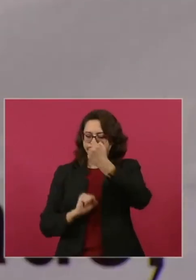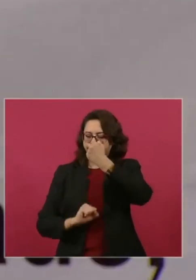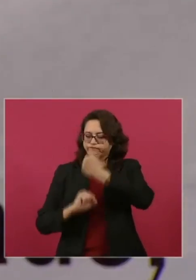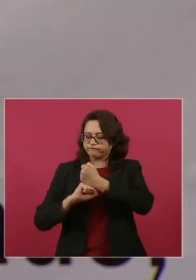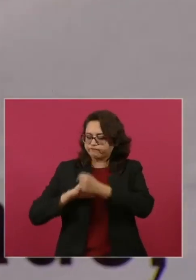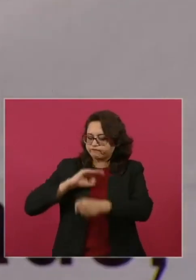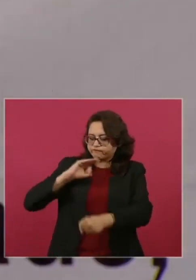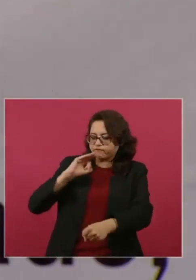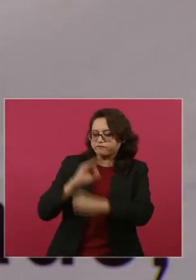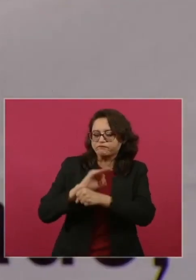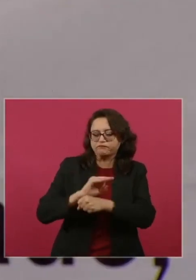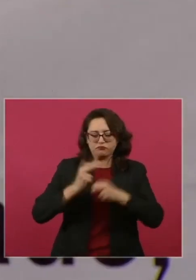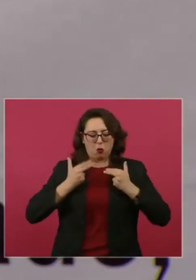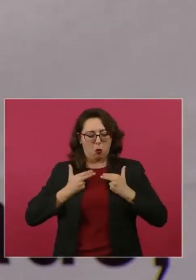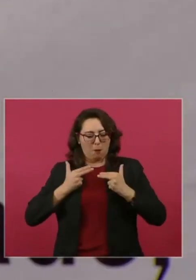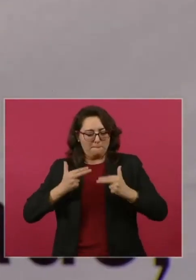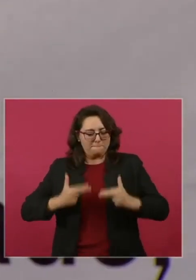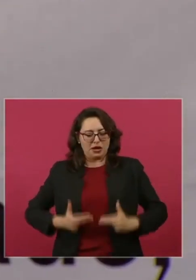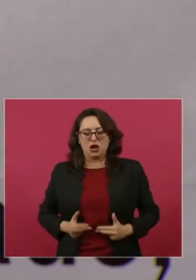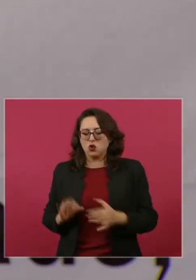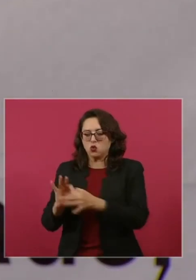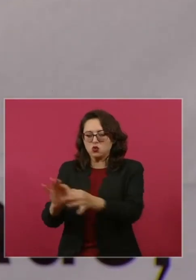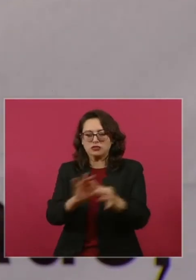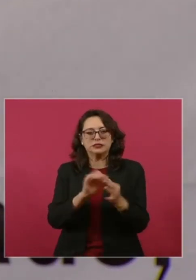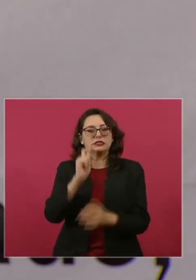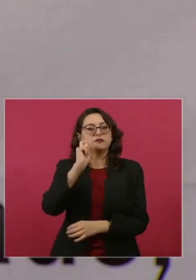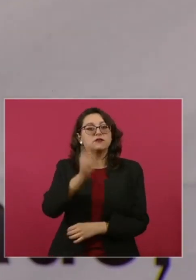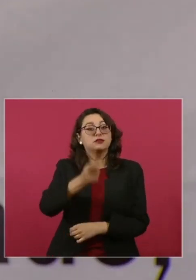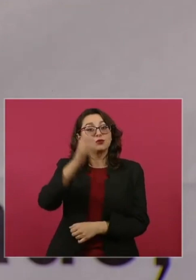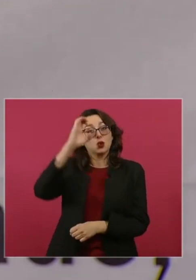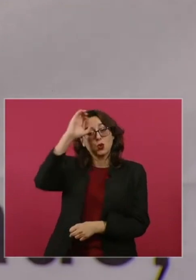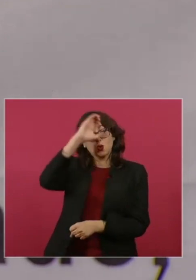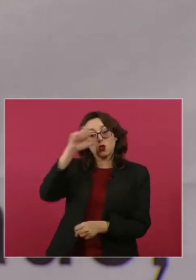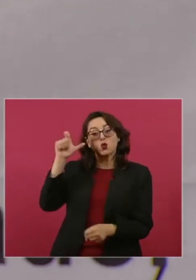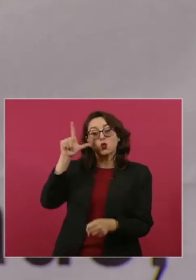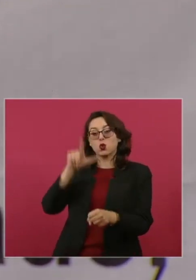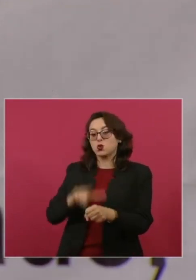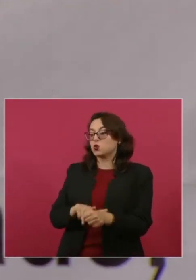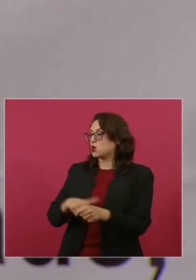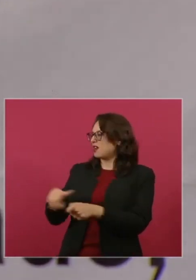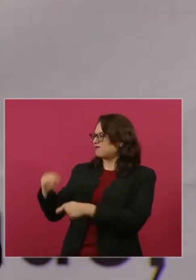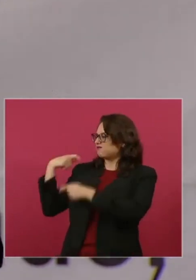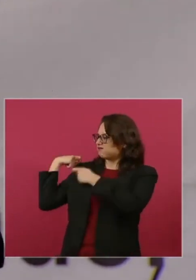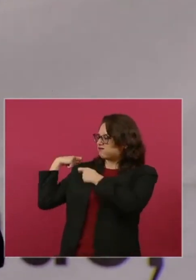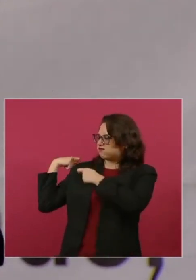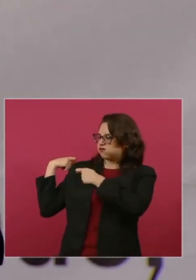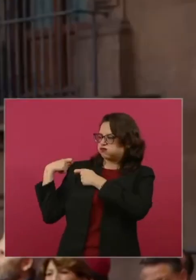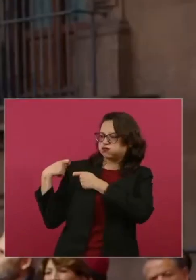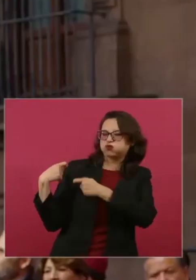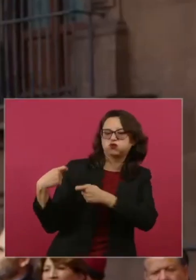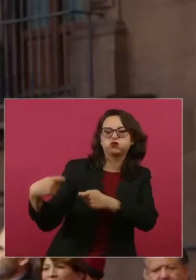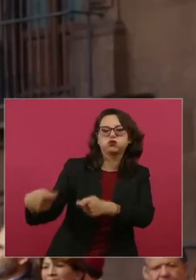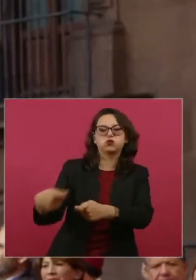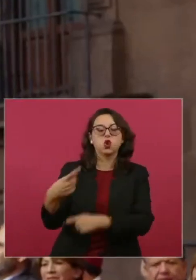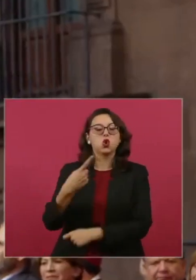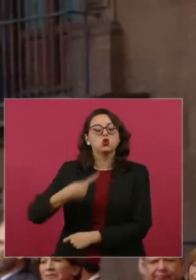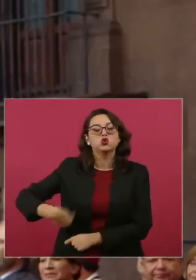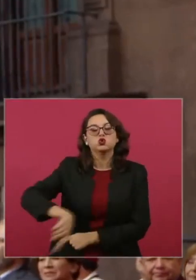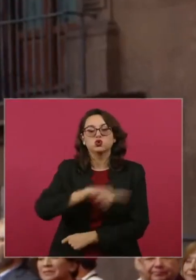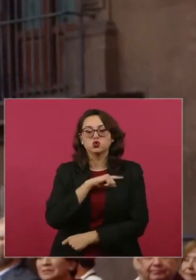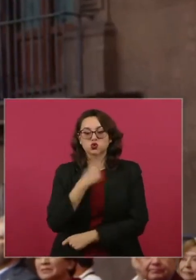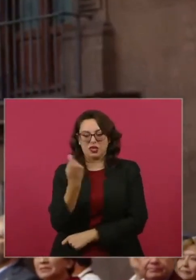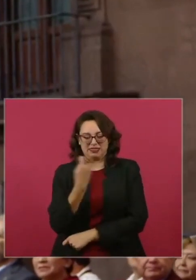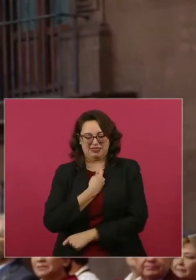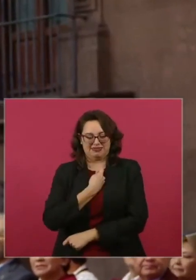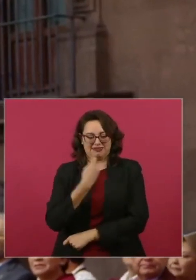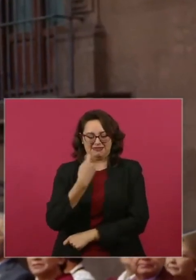what nurtures el humanismo mexicano Mexican humanism lo que nos da la identidad que poseemos como sociedad what gives honesta,